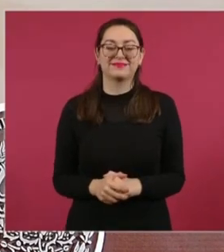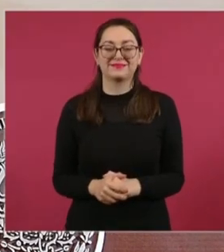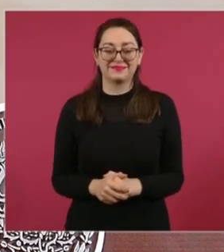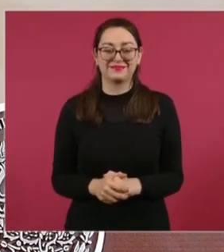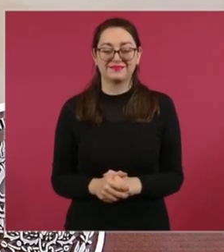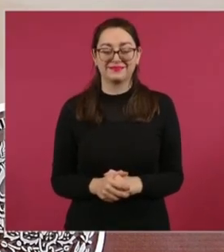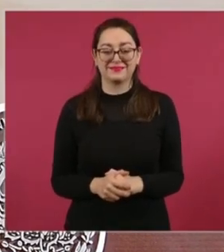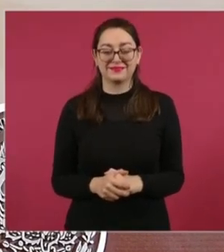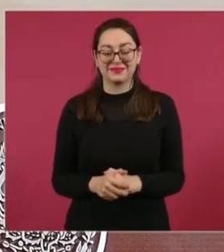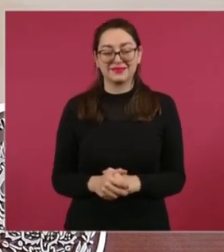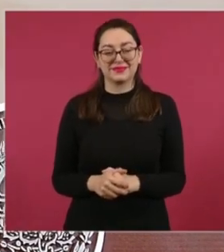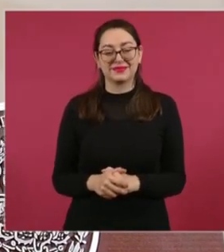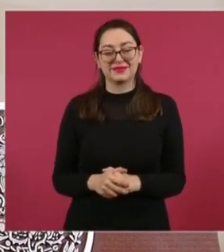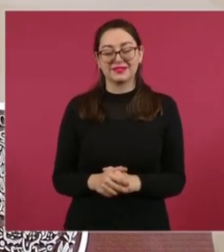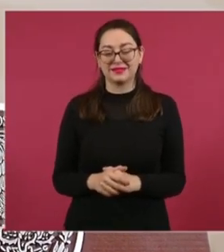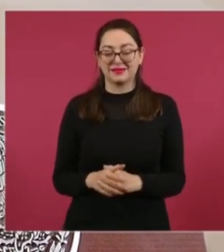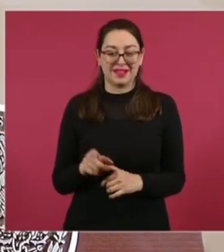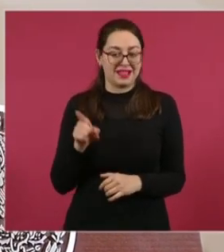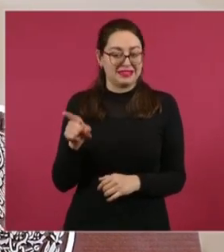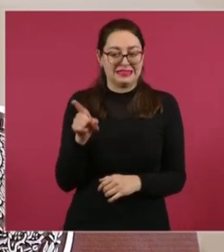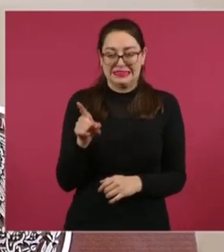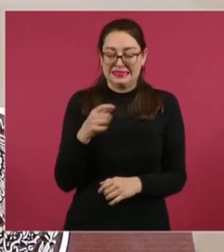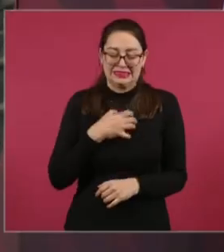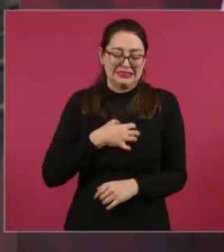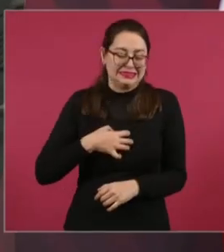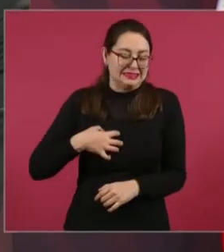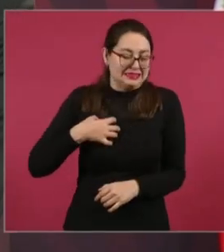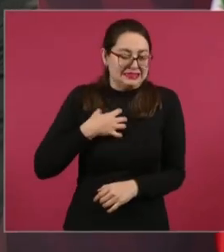se frota las manos.